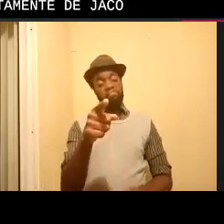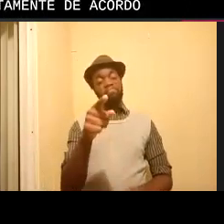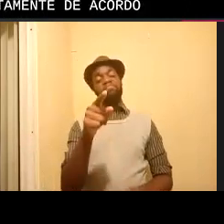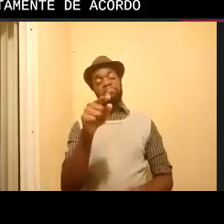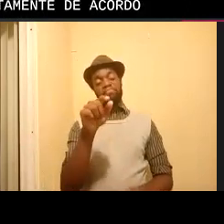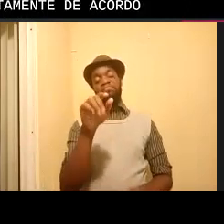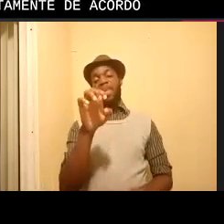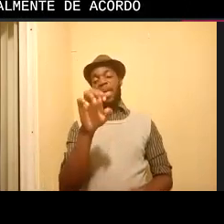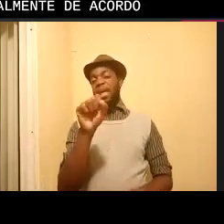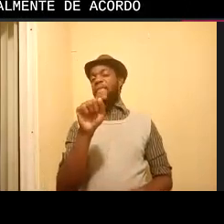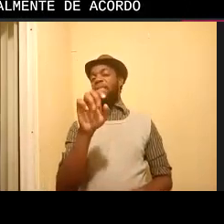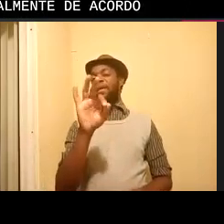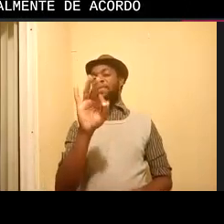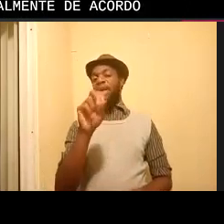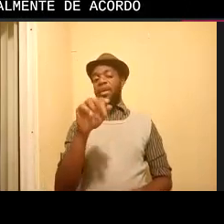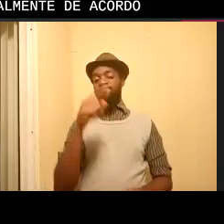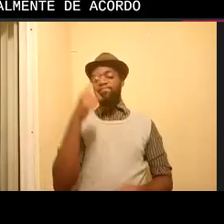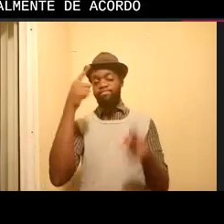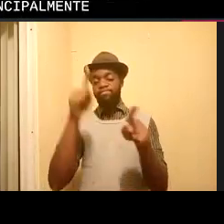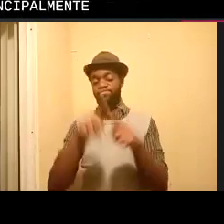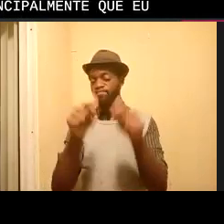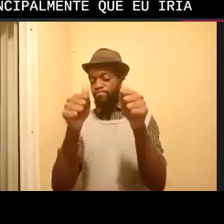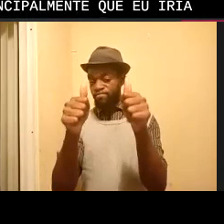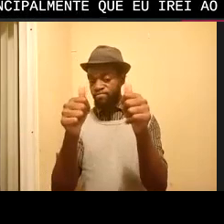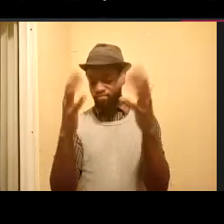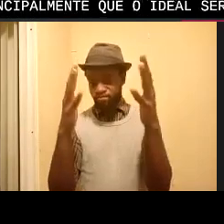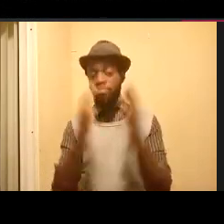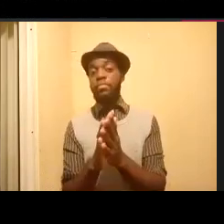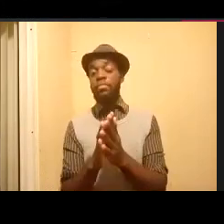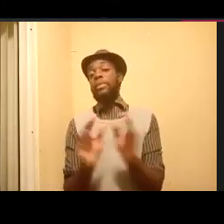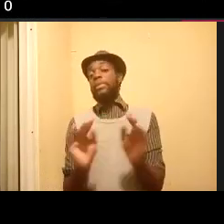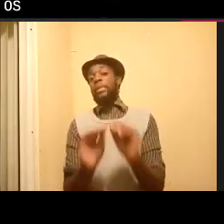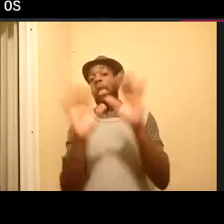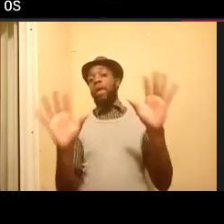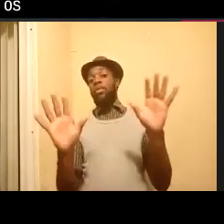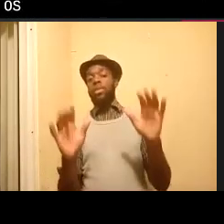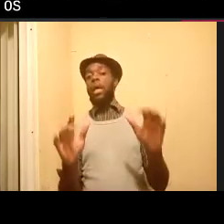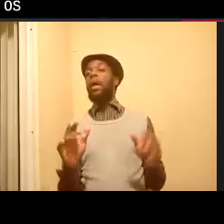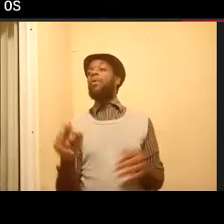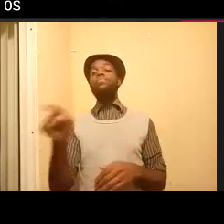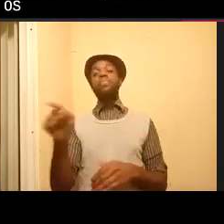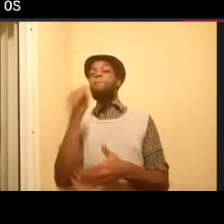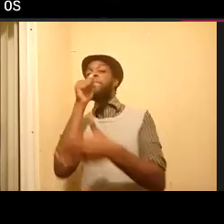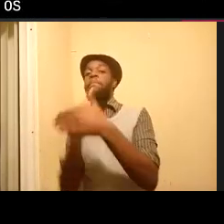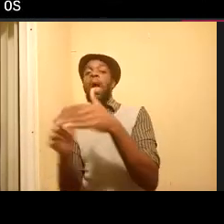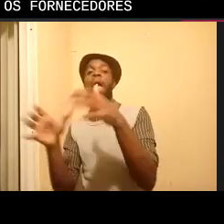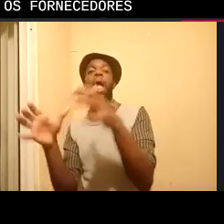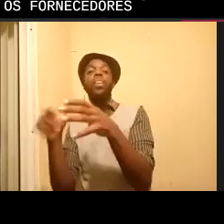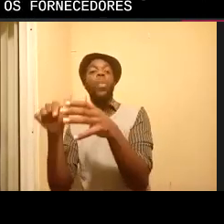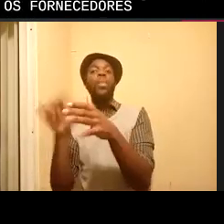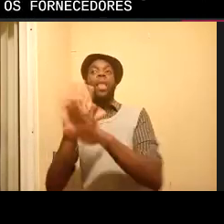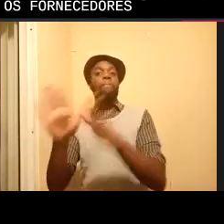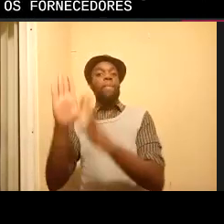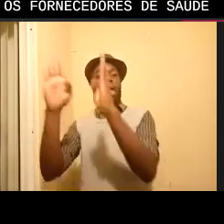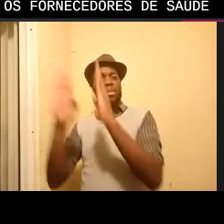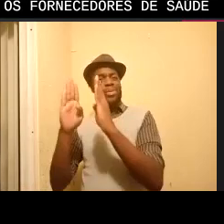Sobre todo que lo ideal, ¿verdad? Sería que los prestadores de servicios de salud